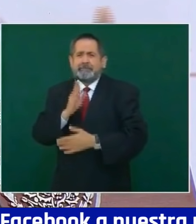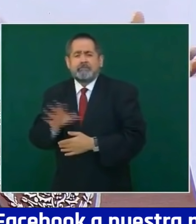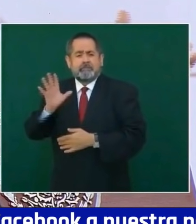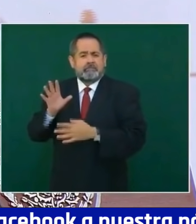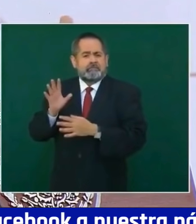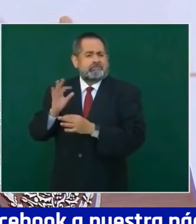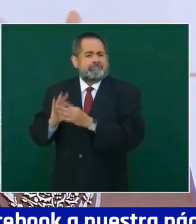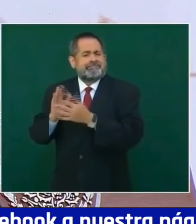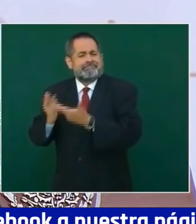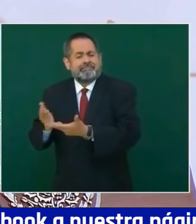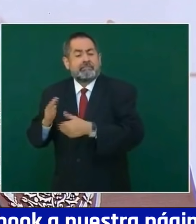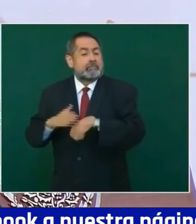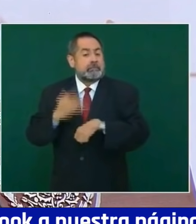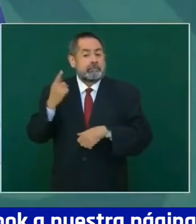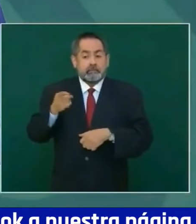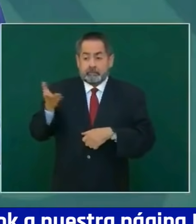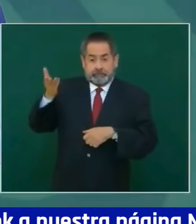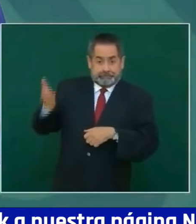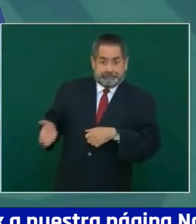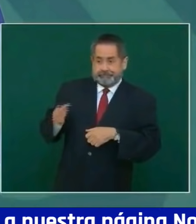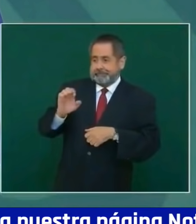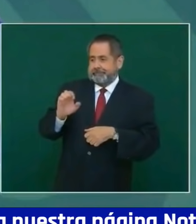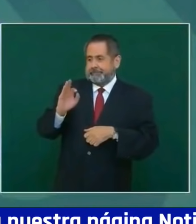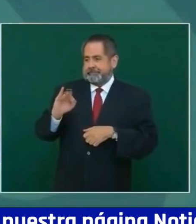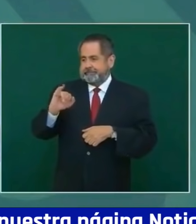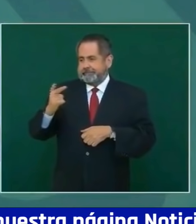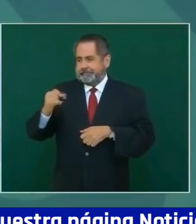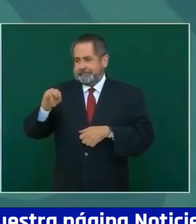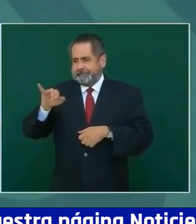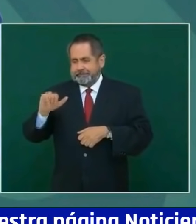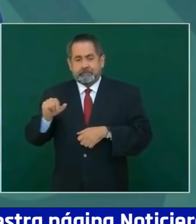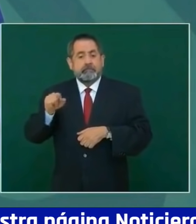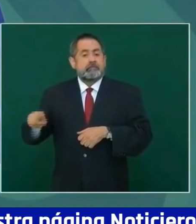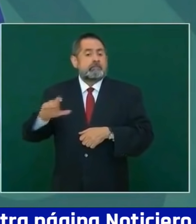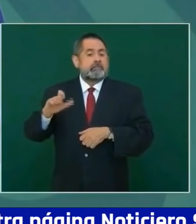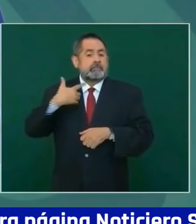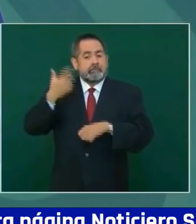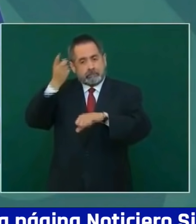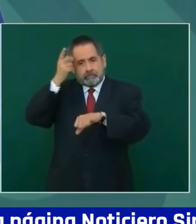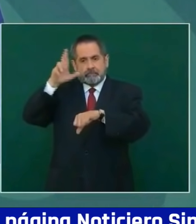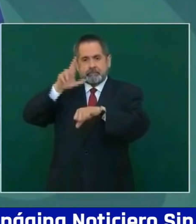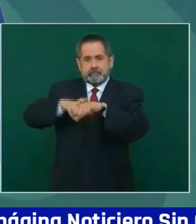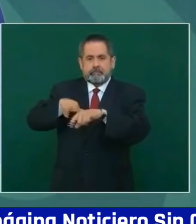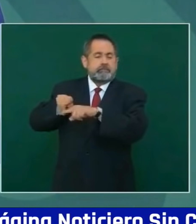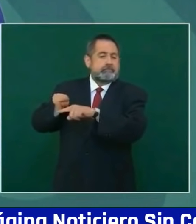porque la maestra fue directora